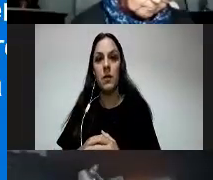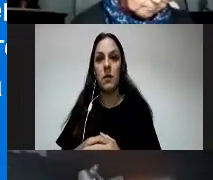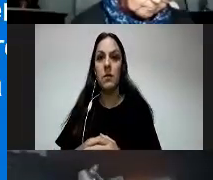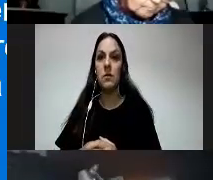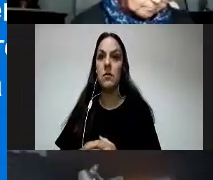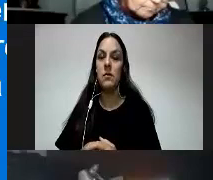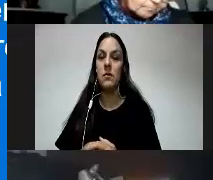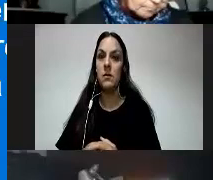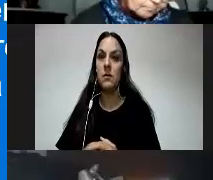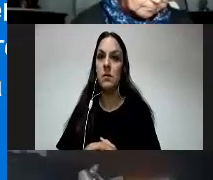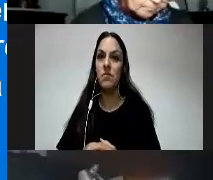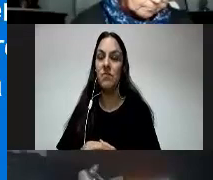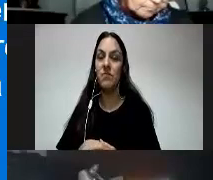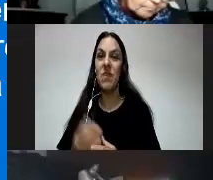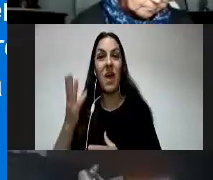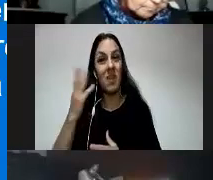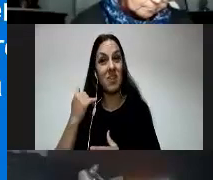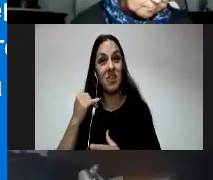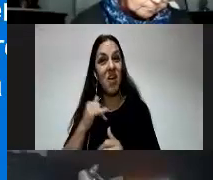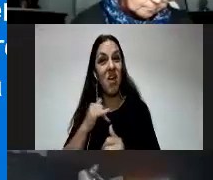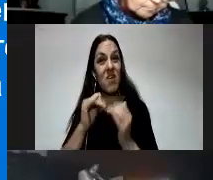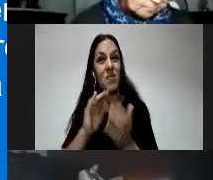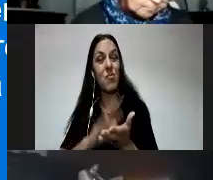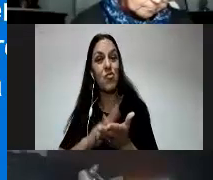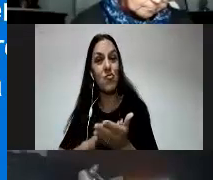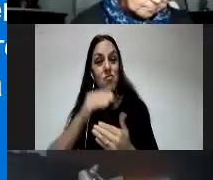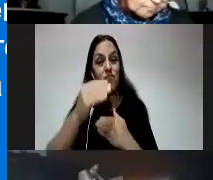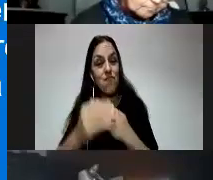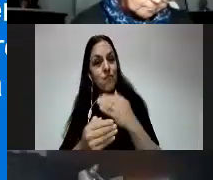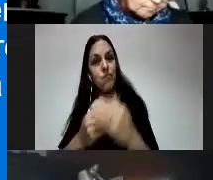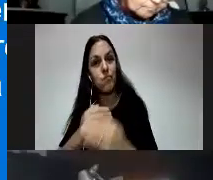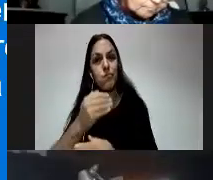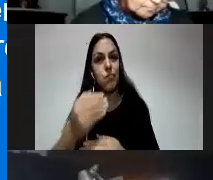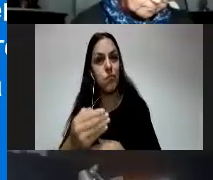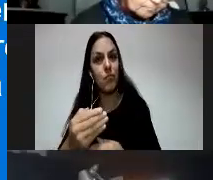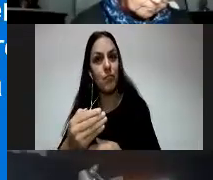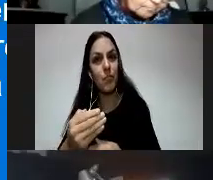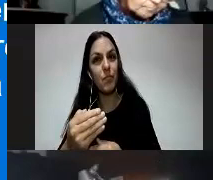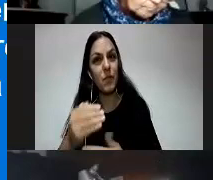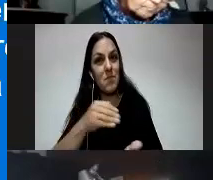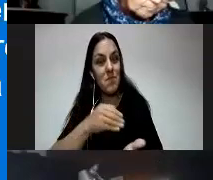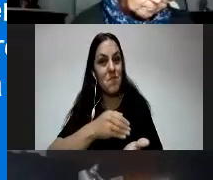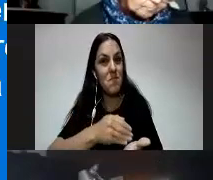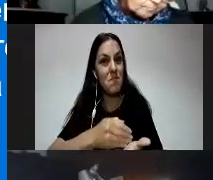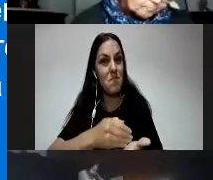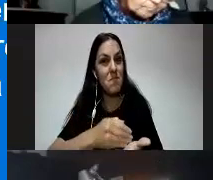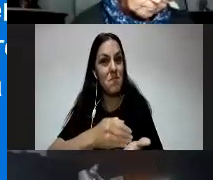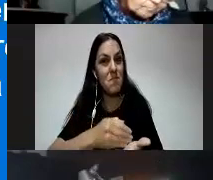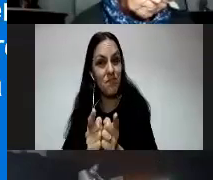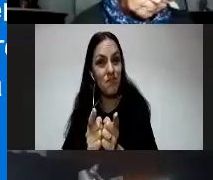de qué manera la evolución de la flota de transporte de pasajeros de corta distancia del año 97,